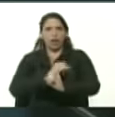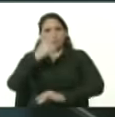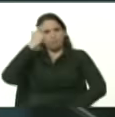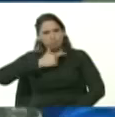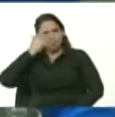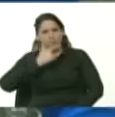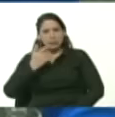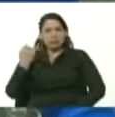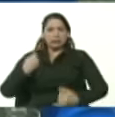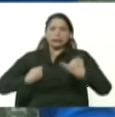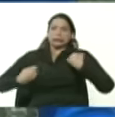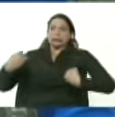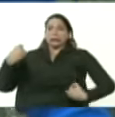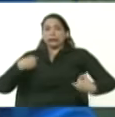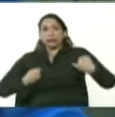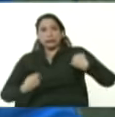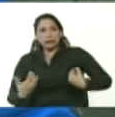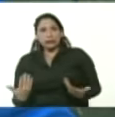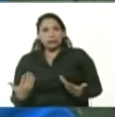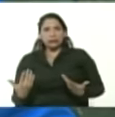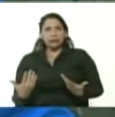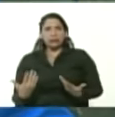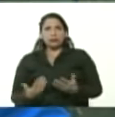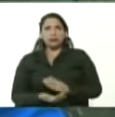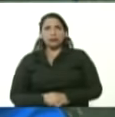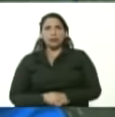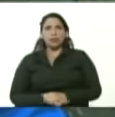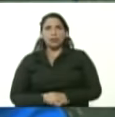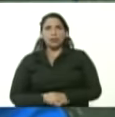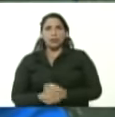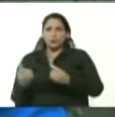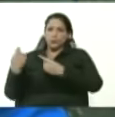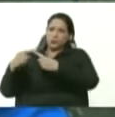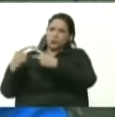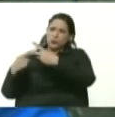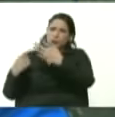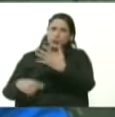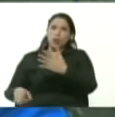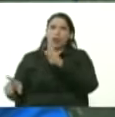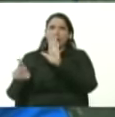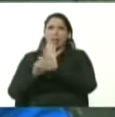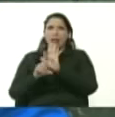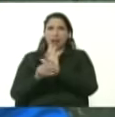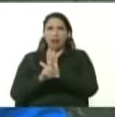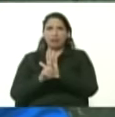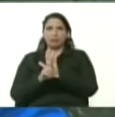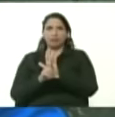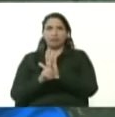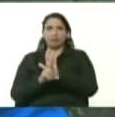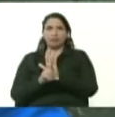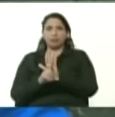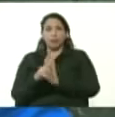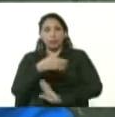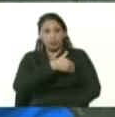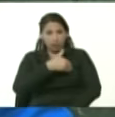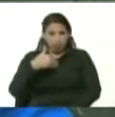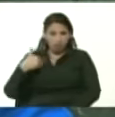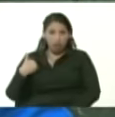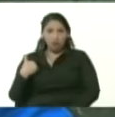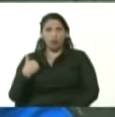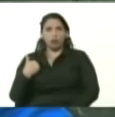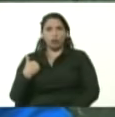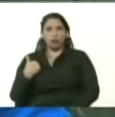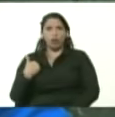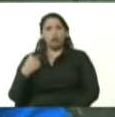seriamente afectada en su andamiaje multilateral y legal. Quiero